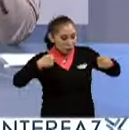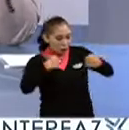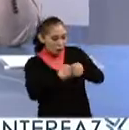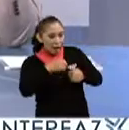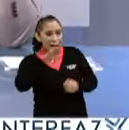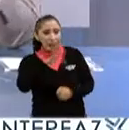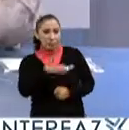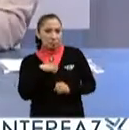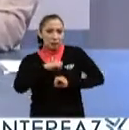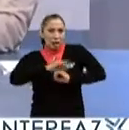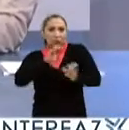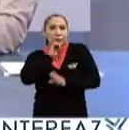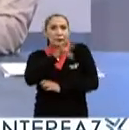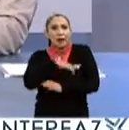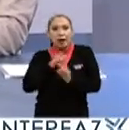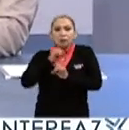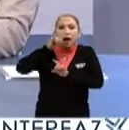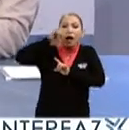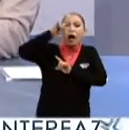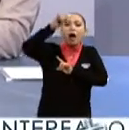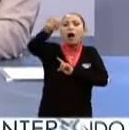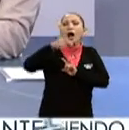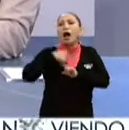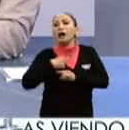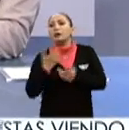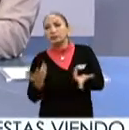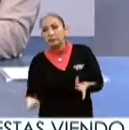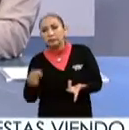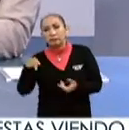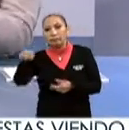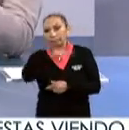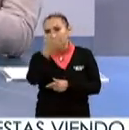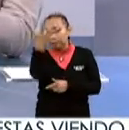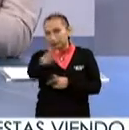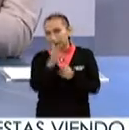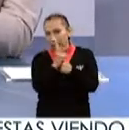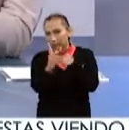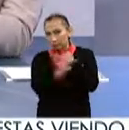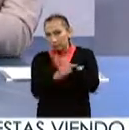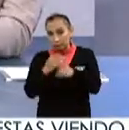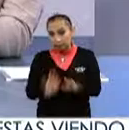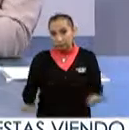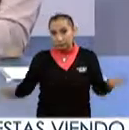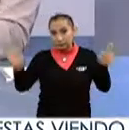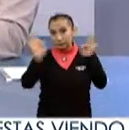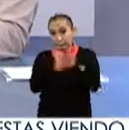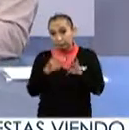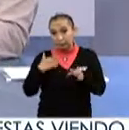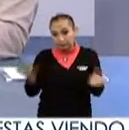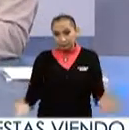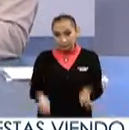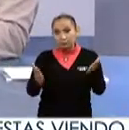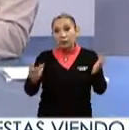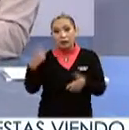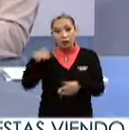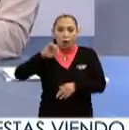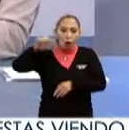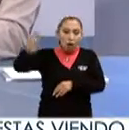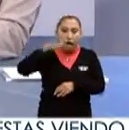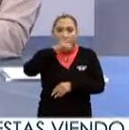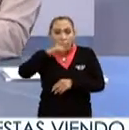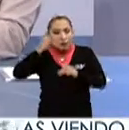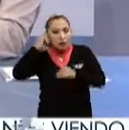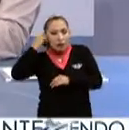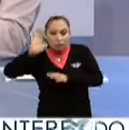fronteras. Y qué decir de lo que hay más allá de nuestras fronteras en estos 10 países tan importantes que fomentan también otro tipo de